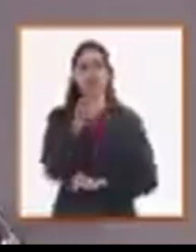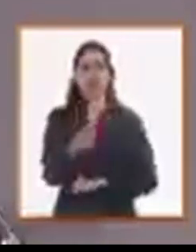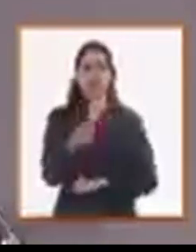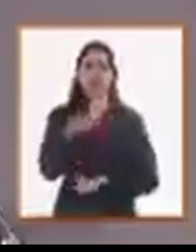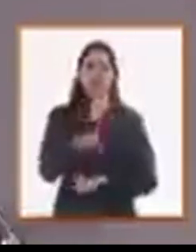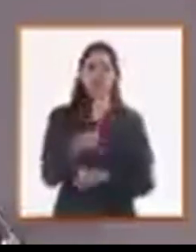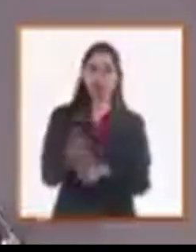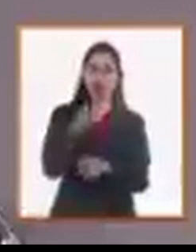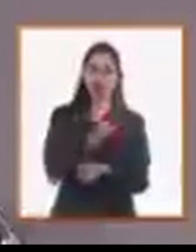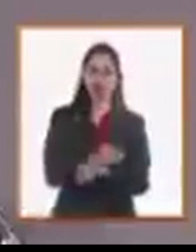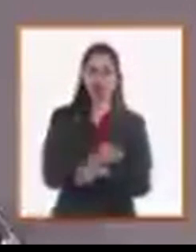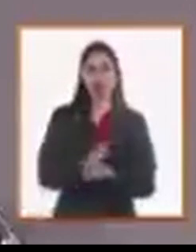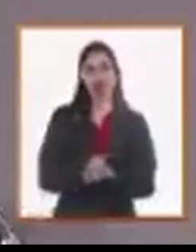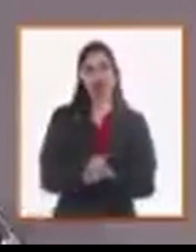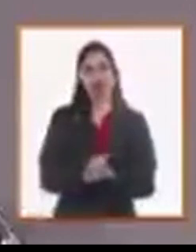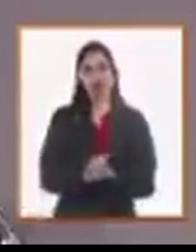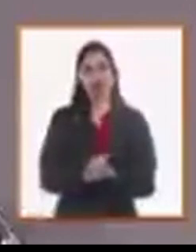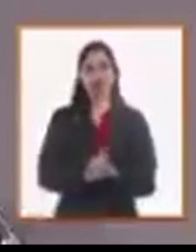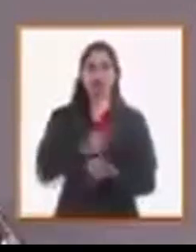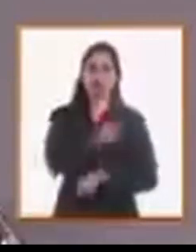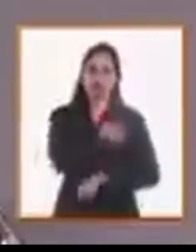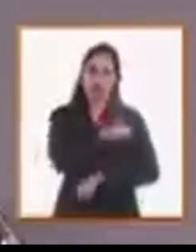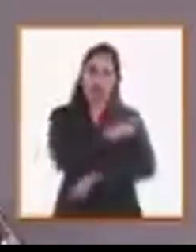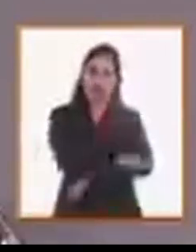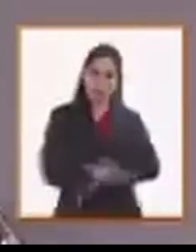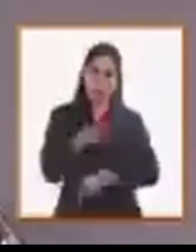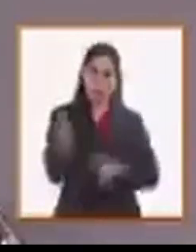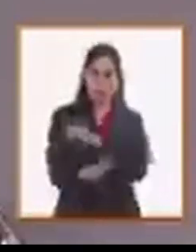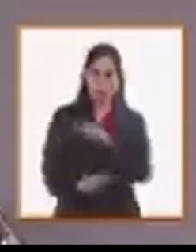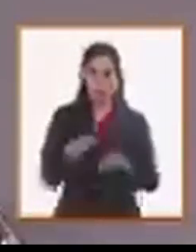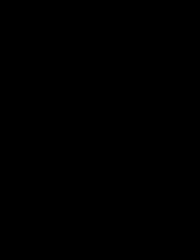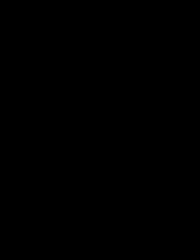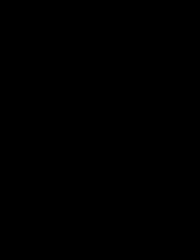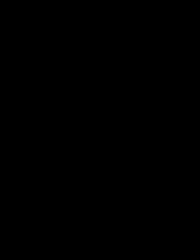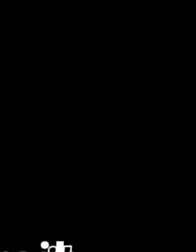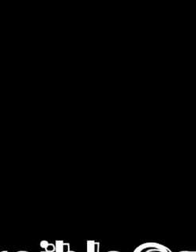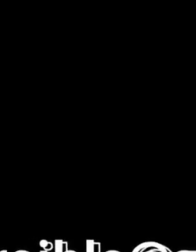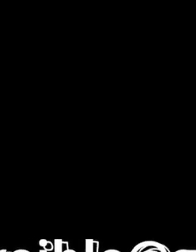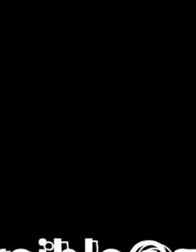muere, hay una transición en España que no repara la memoria histórica.